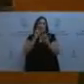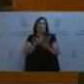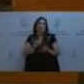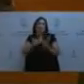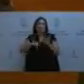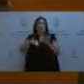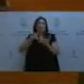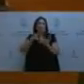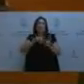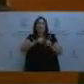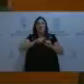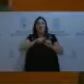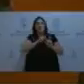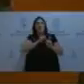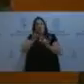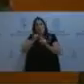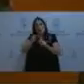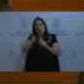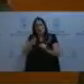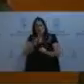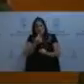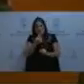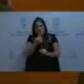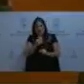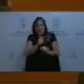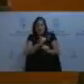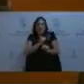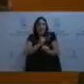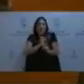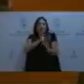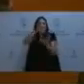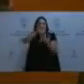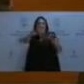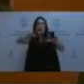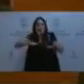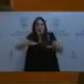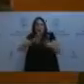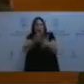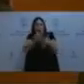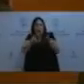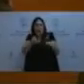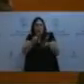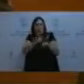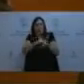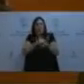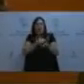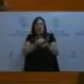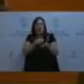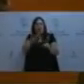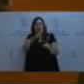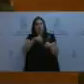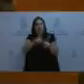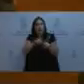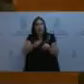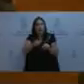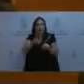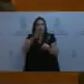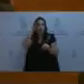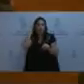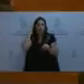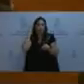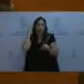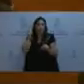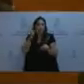alimentos. Seguimos esperando por el local apropiado que permita realizar las actividades propias de un consulado itinerante, pudiendo